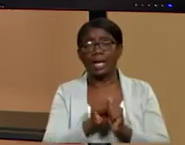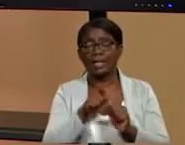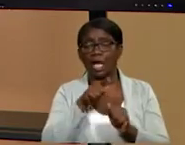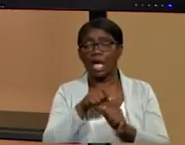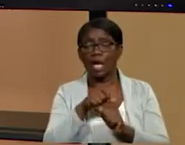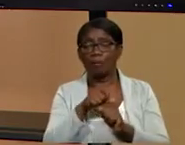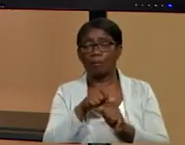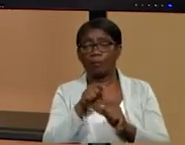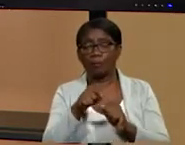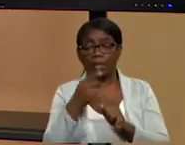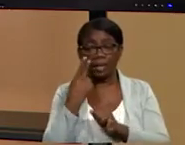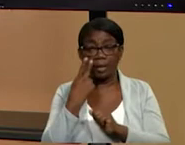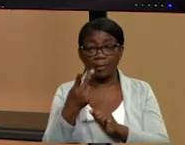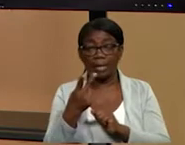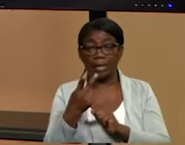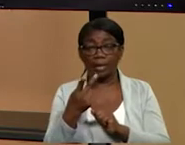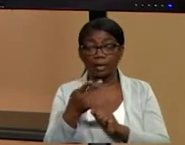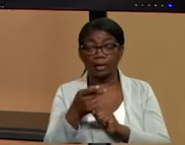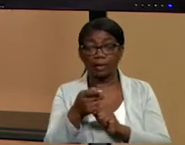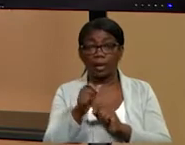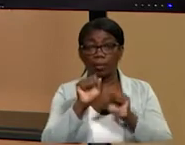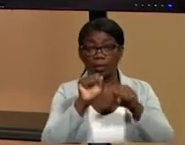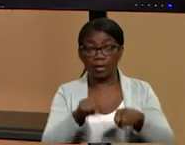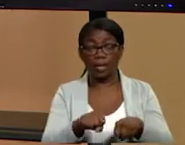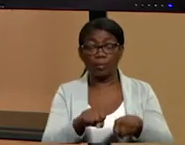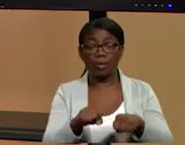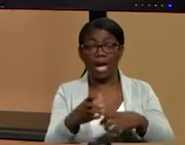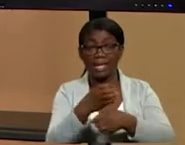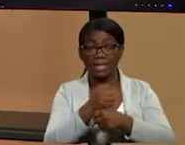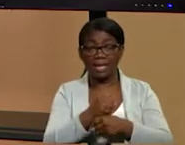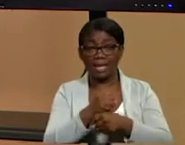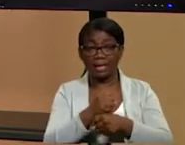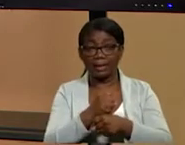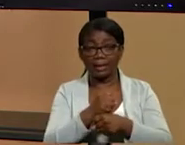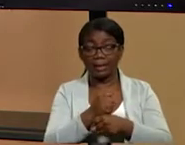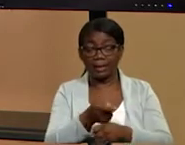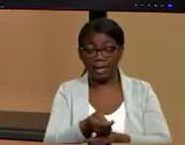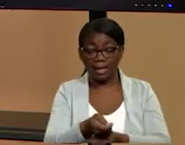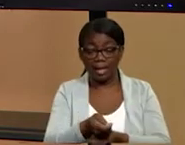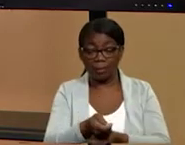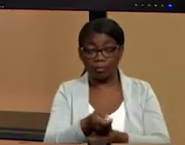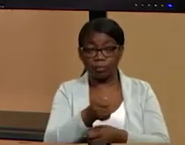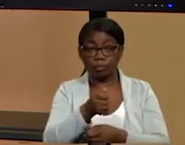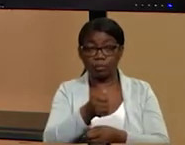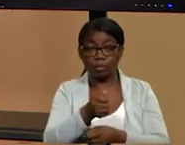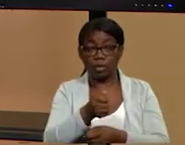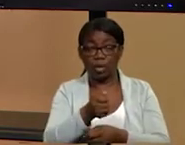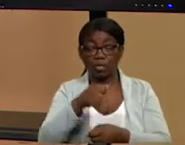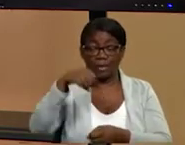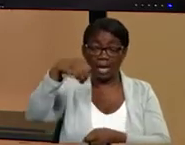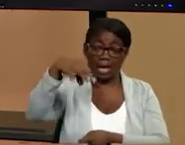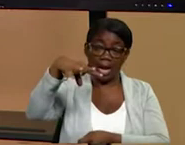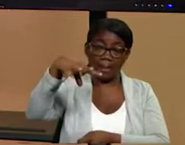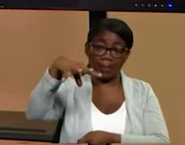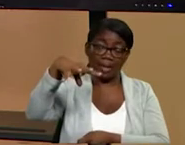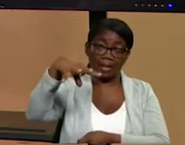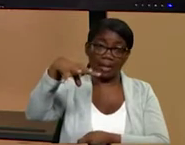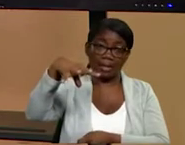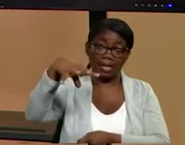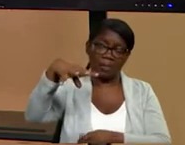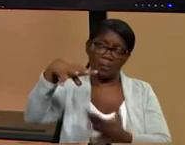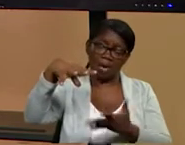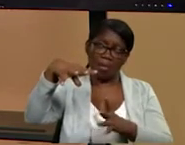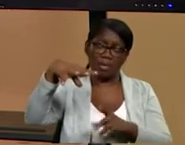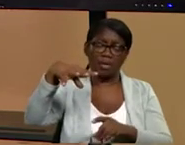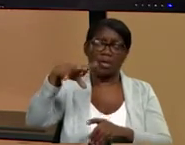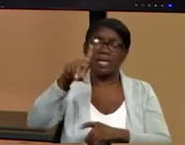fuerza conectado a ese área, podemos hacer que se accione, ¿verdad?, una lámpara de 110